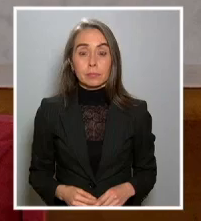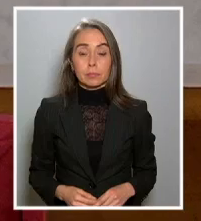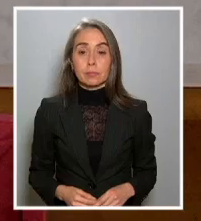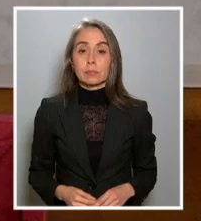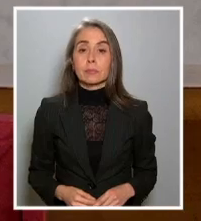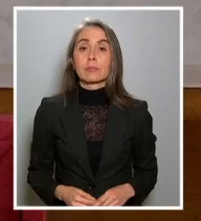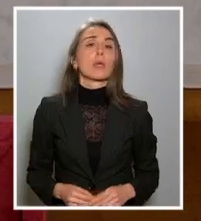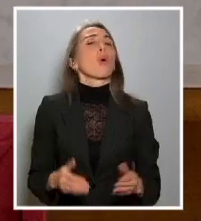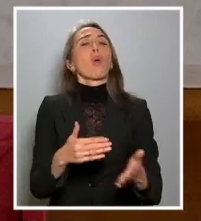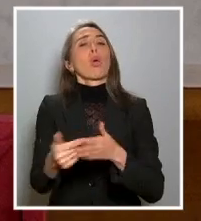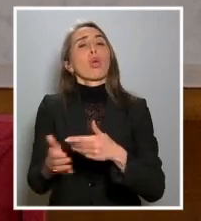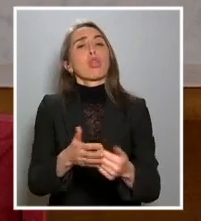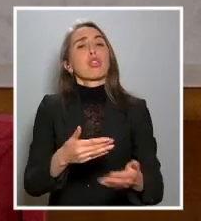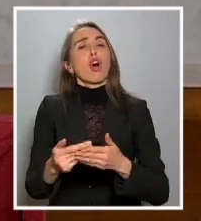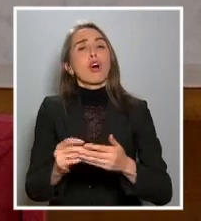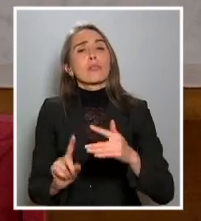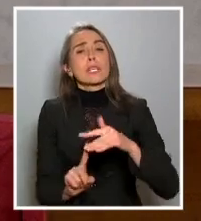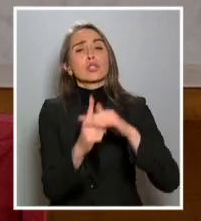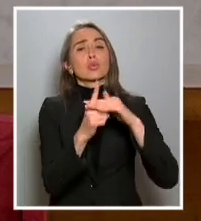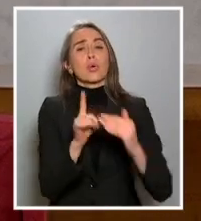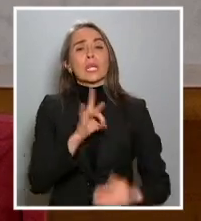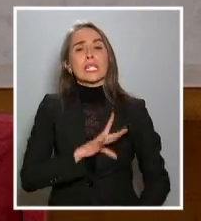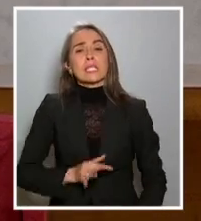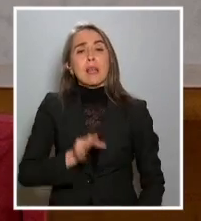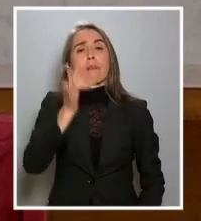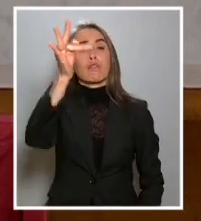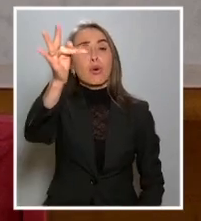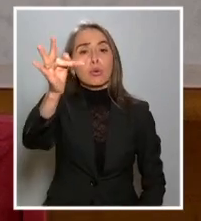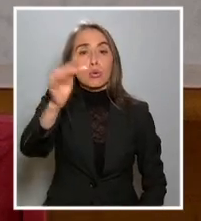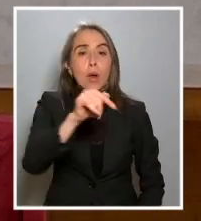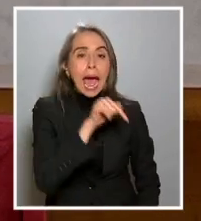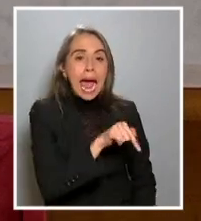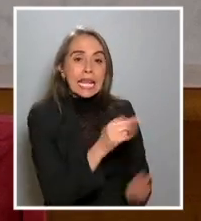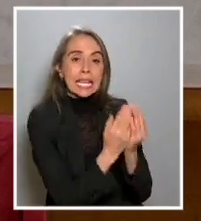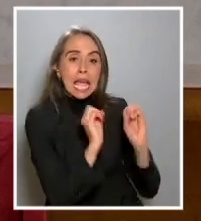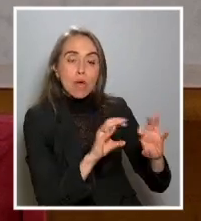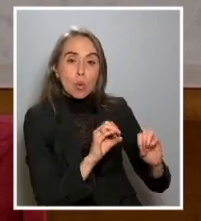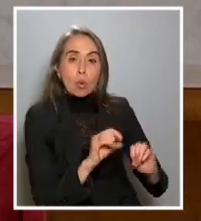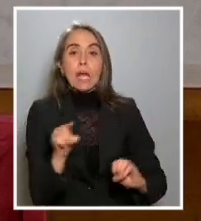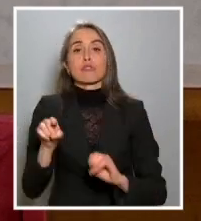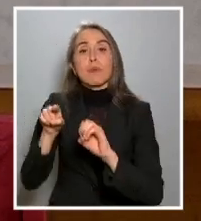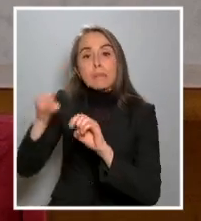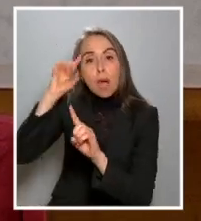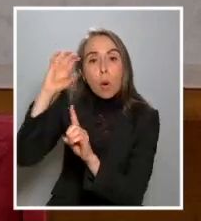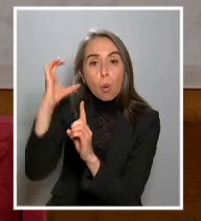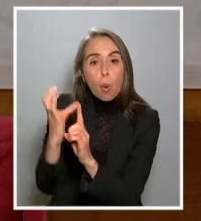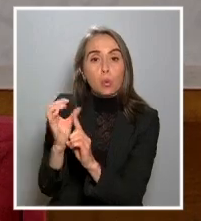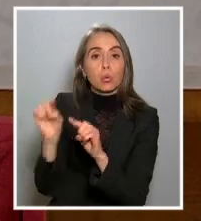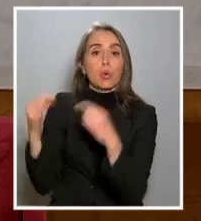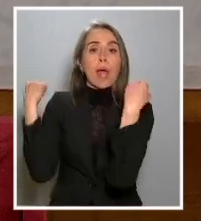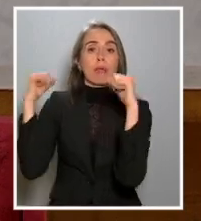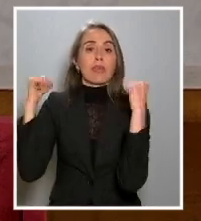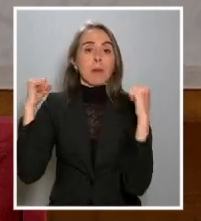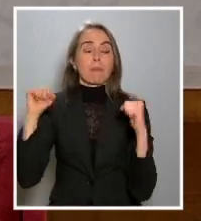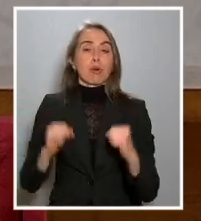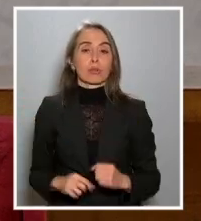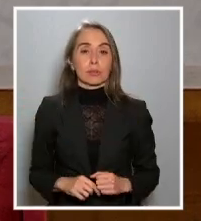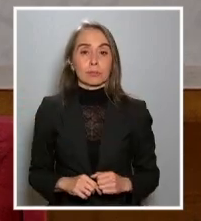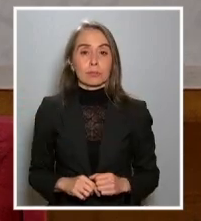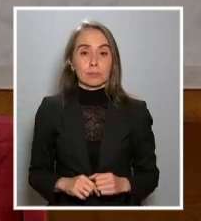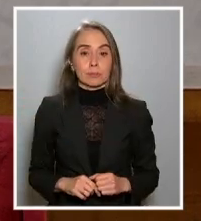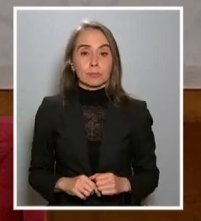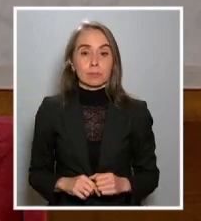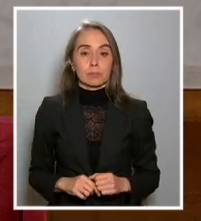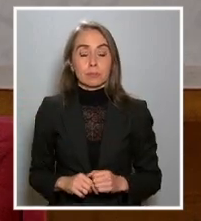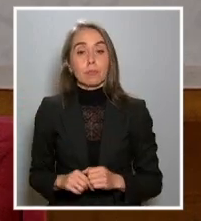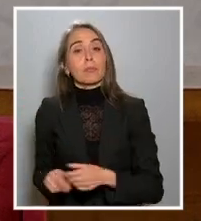¿Dónde se gesta el Chile que viene? En la educación, en la cultura y en el deporte.